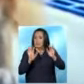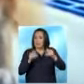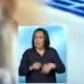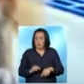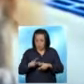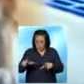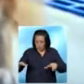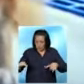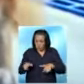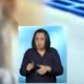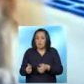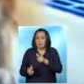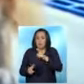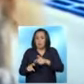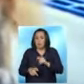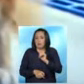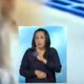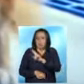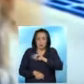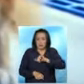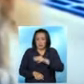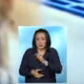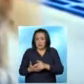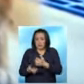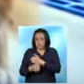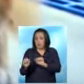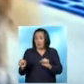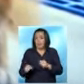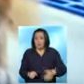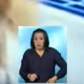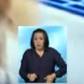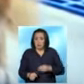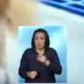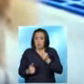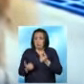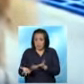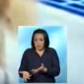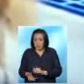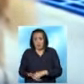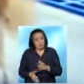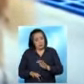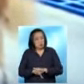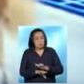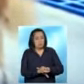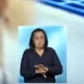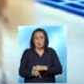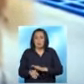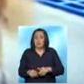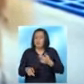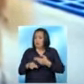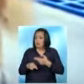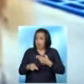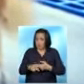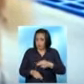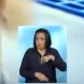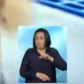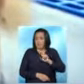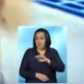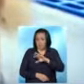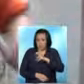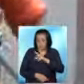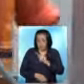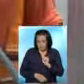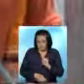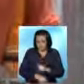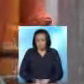planta de tratamiento de agua de La Tarjea, los trabajadores rescataron a una perrita que ahora es la engreída de todos y le han puesto Panchita.